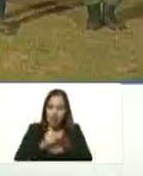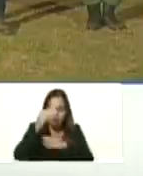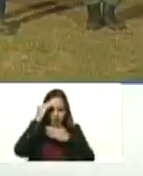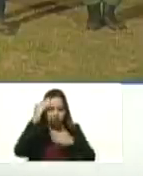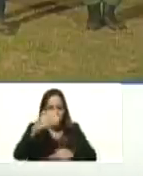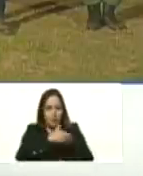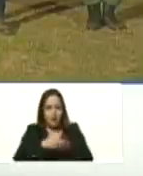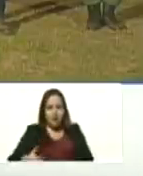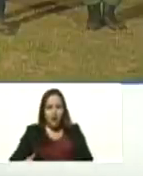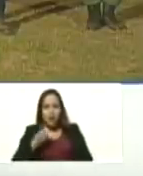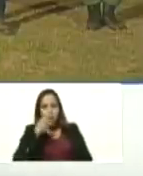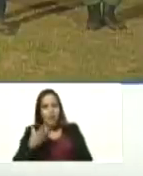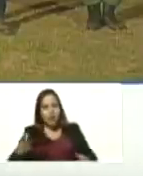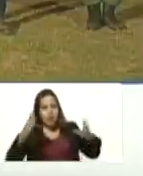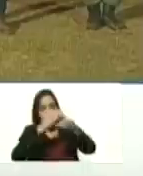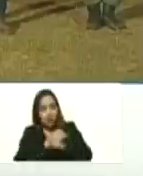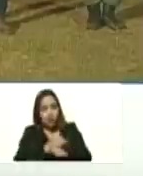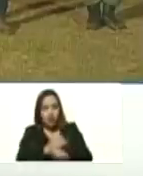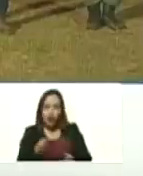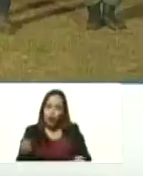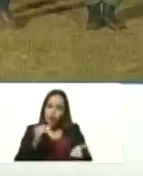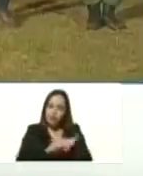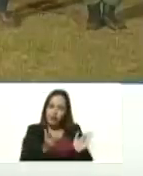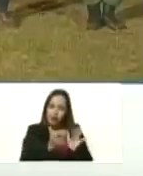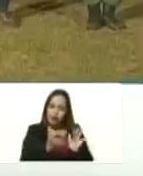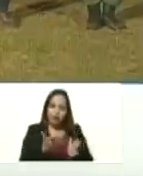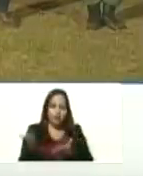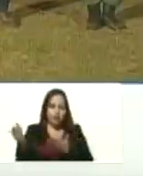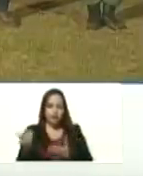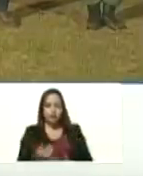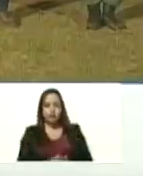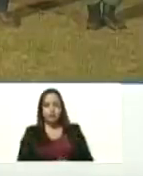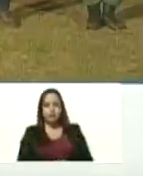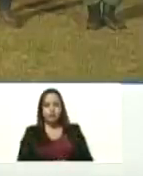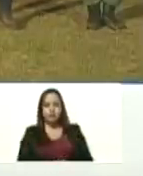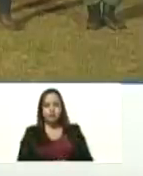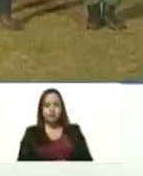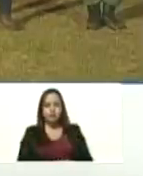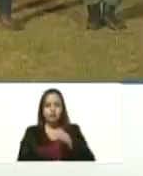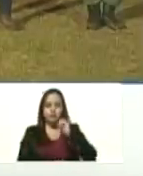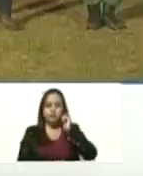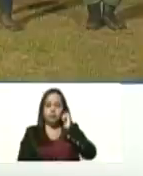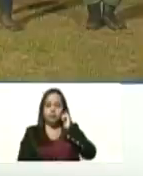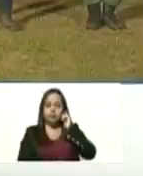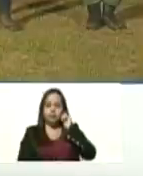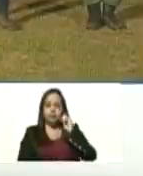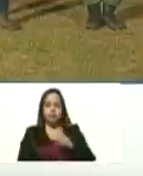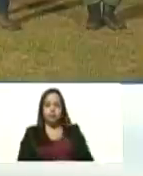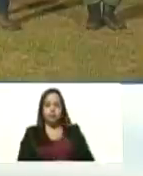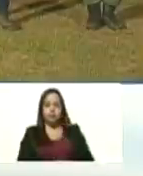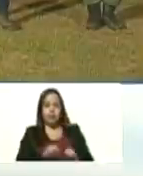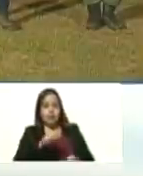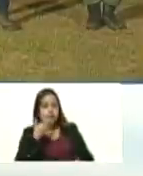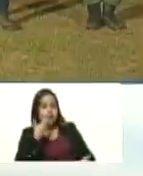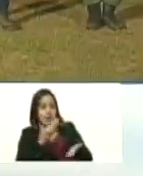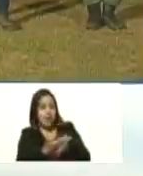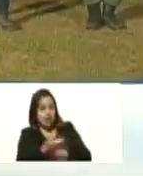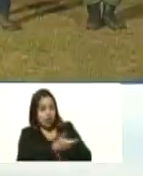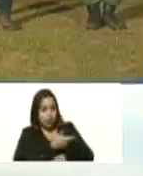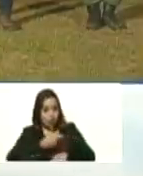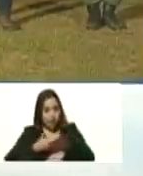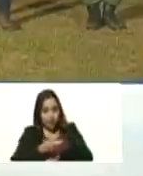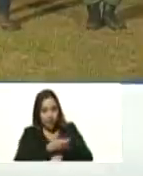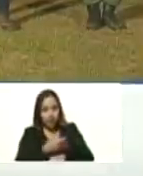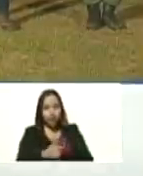muy buenas noches adelante bueno muchas gracias muchas gracias gobernador